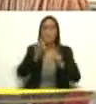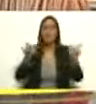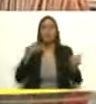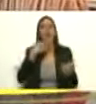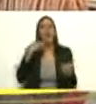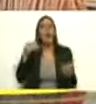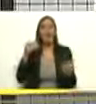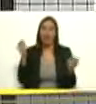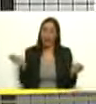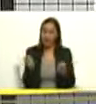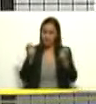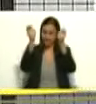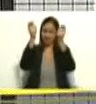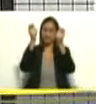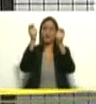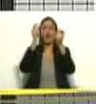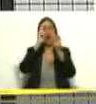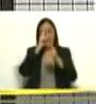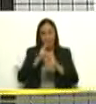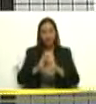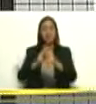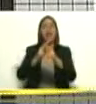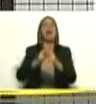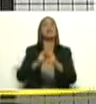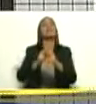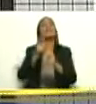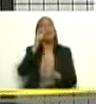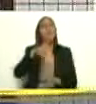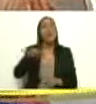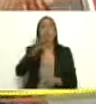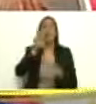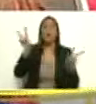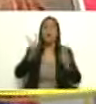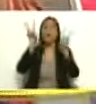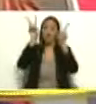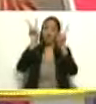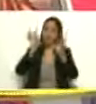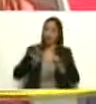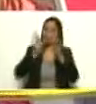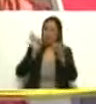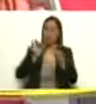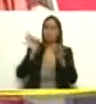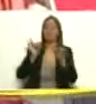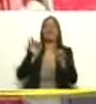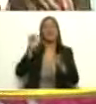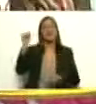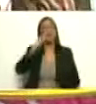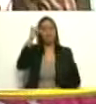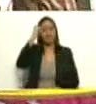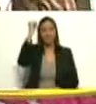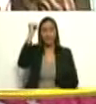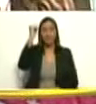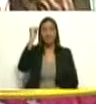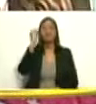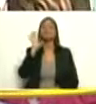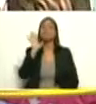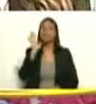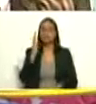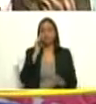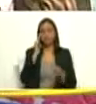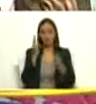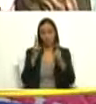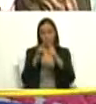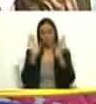pueblo que viva hasta la victoria siempre venceremos venceremos Bueno gracias Nos vemos ahora